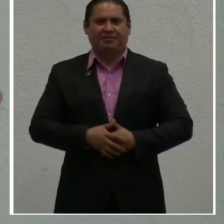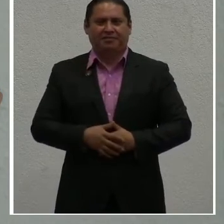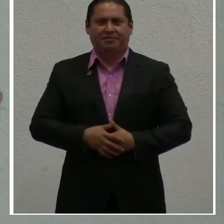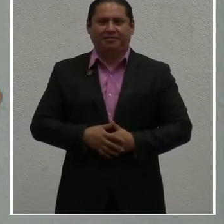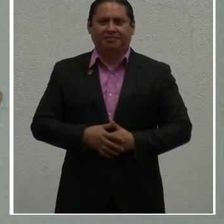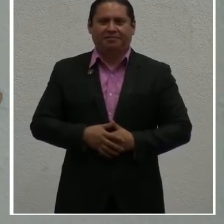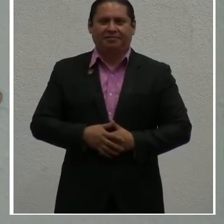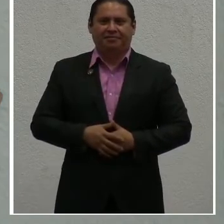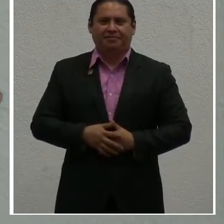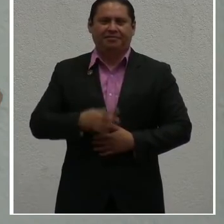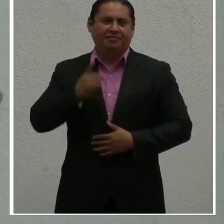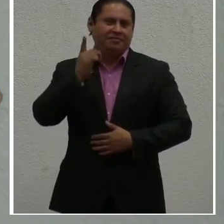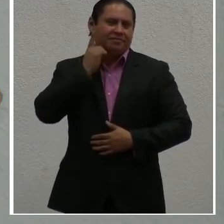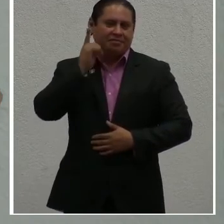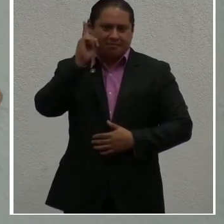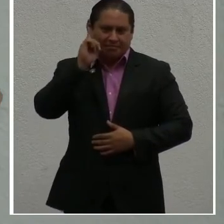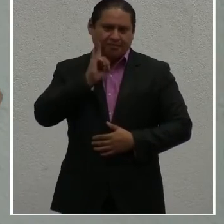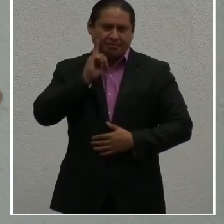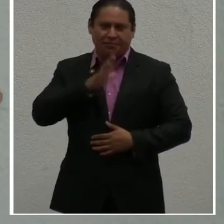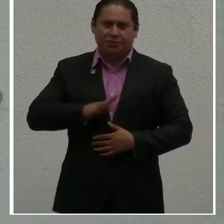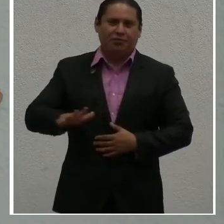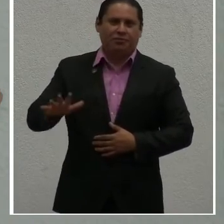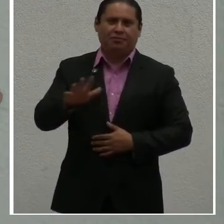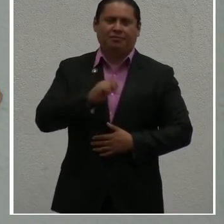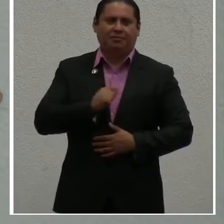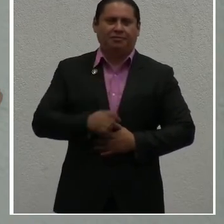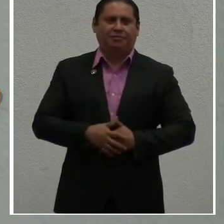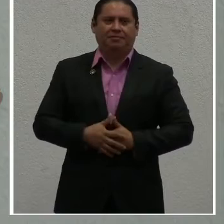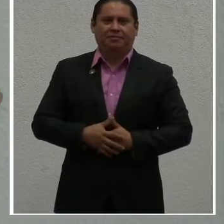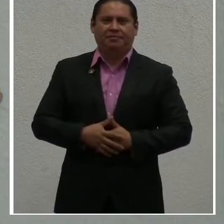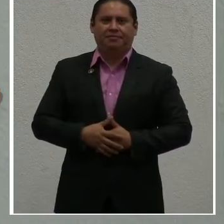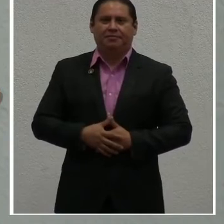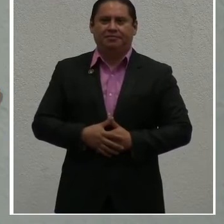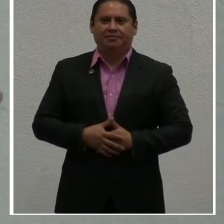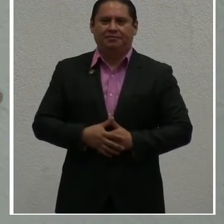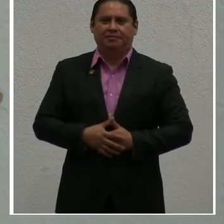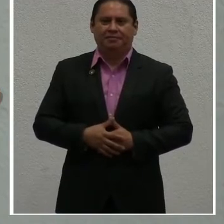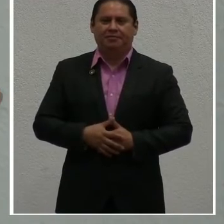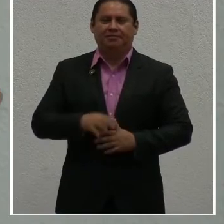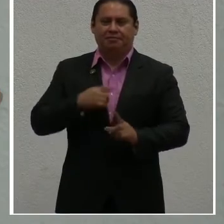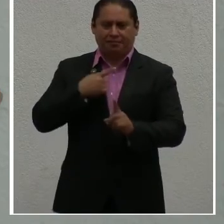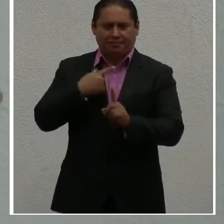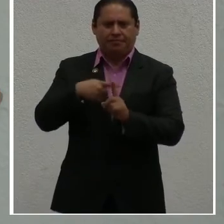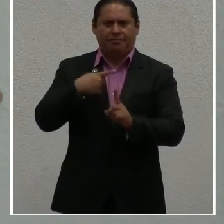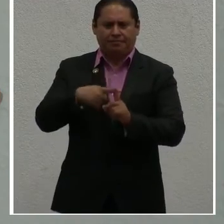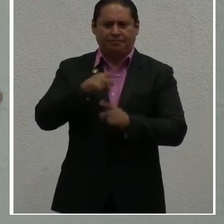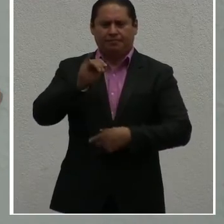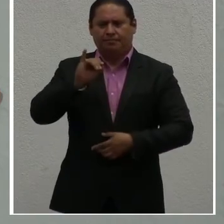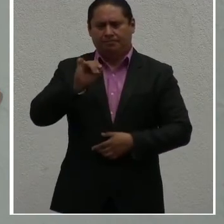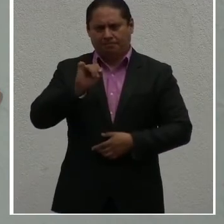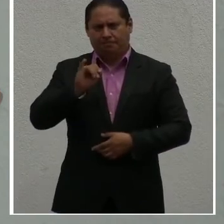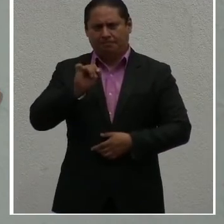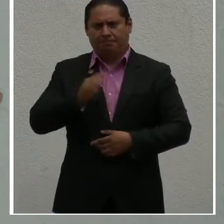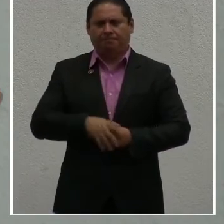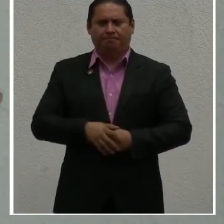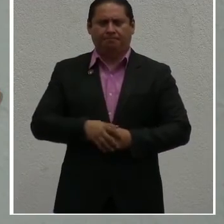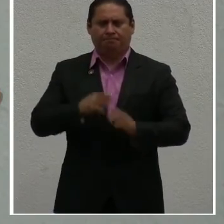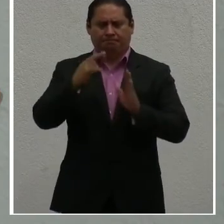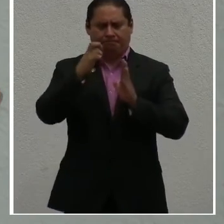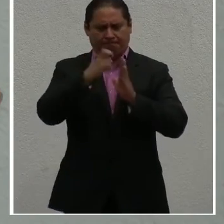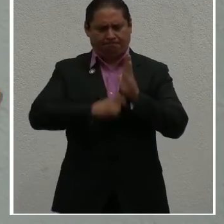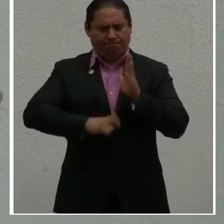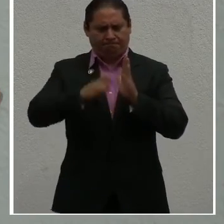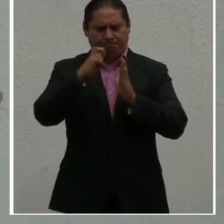Con la diputada y creo que todos, yo estoy a favor de regular, y creo que